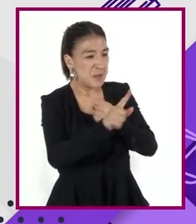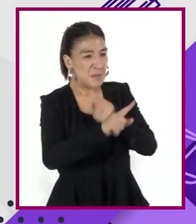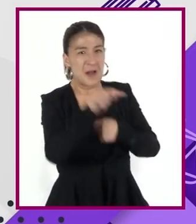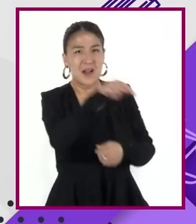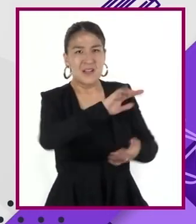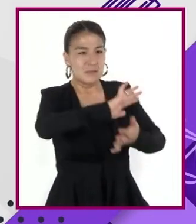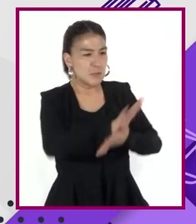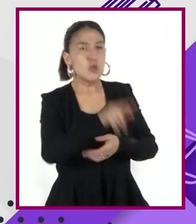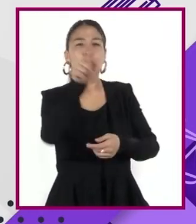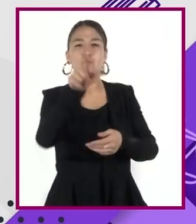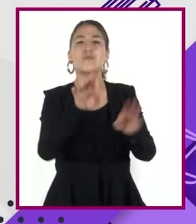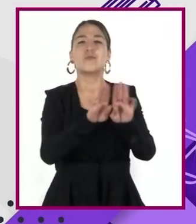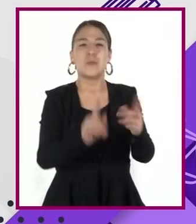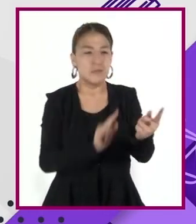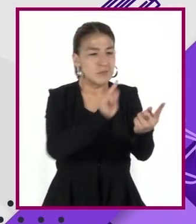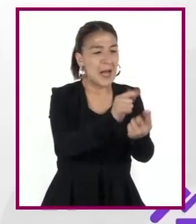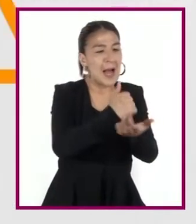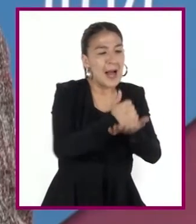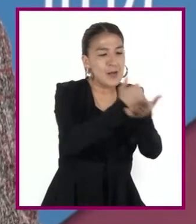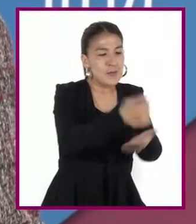hacia alguien.